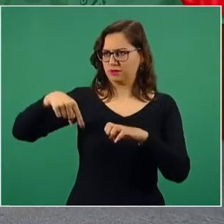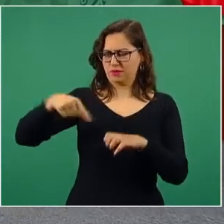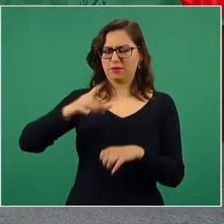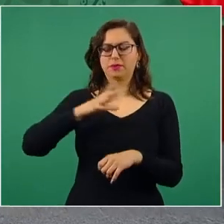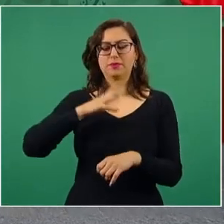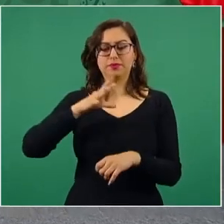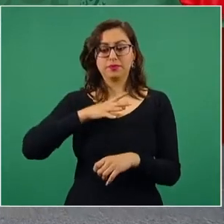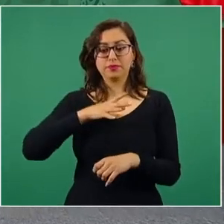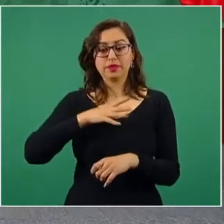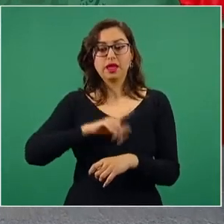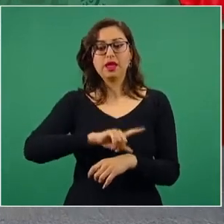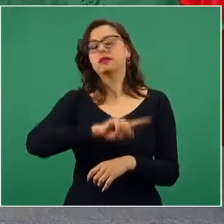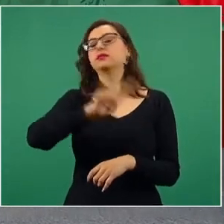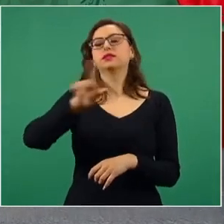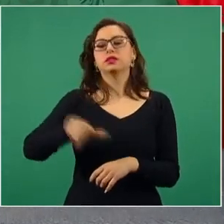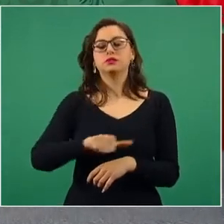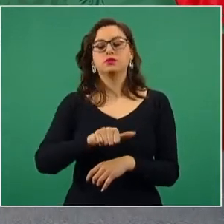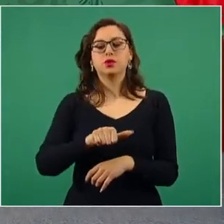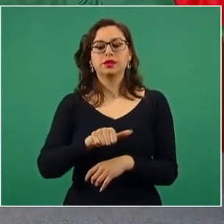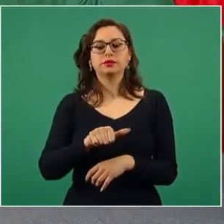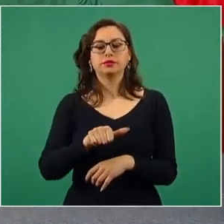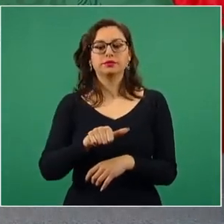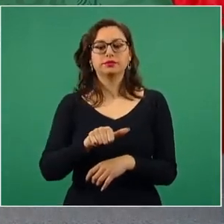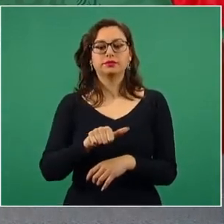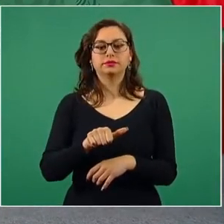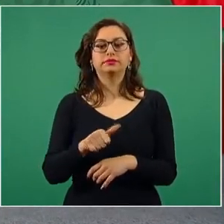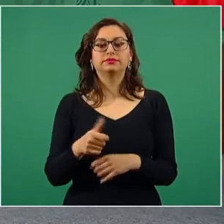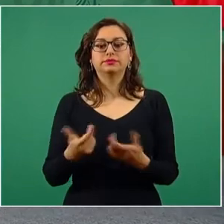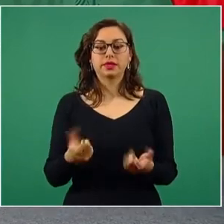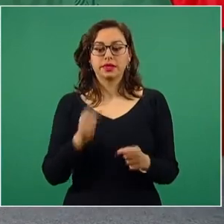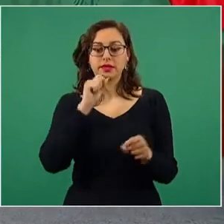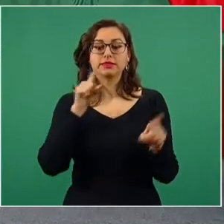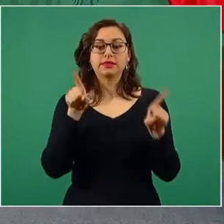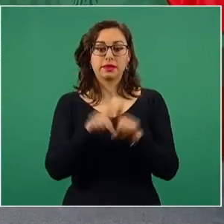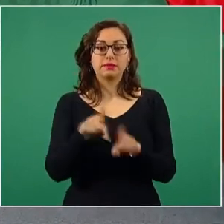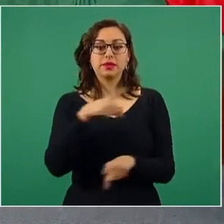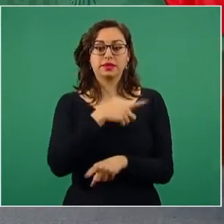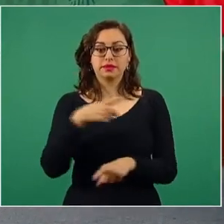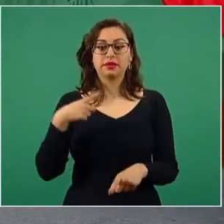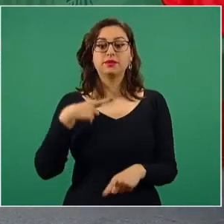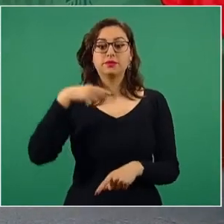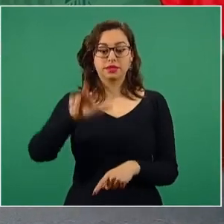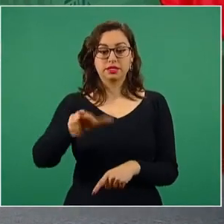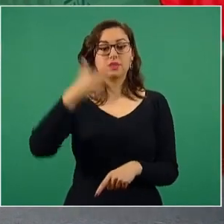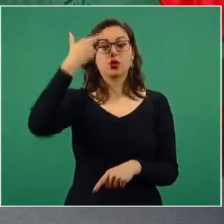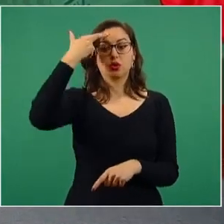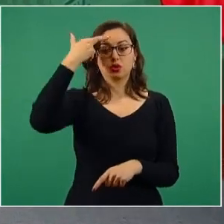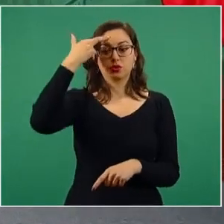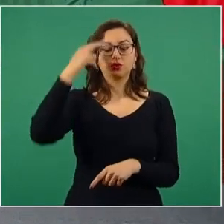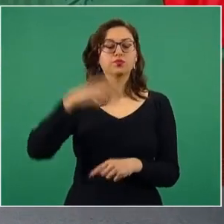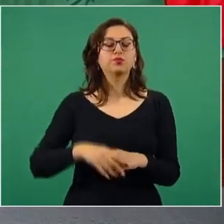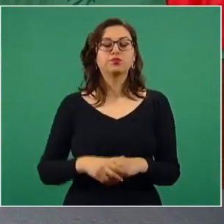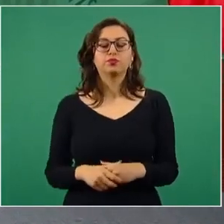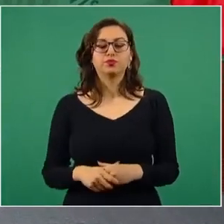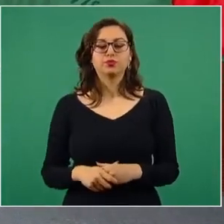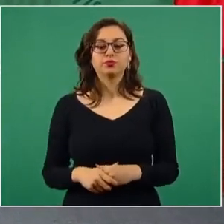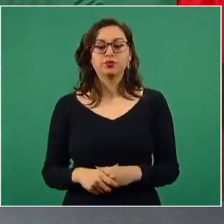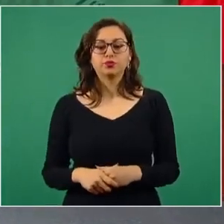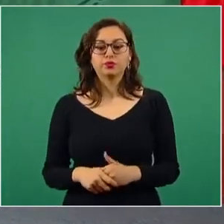Y acuérdense también ahora, por estos días, pues hoy estábamos hablando